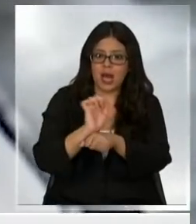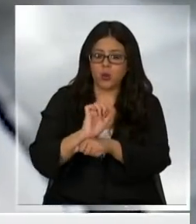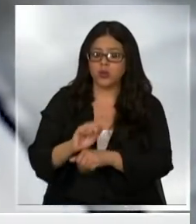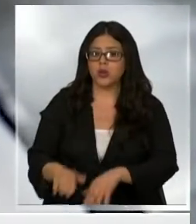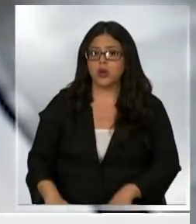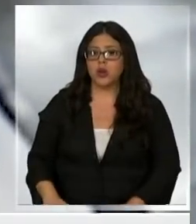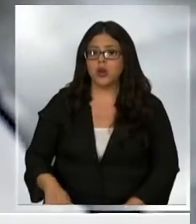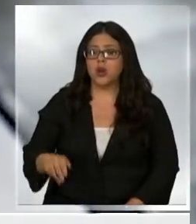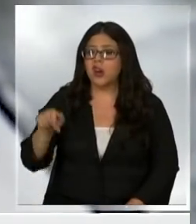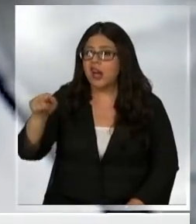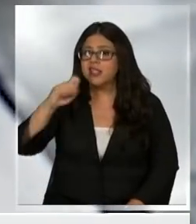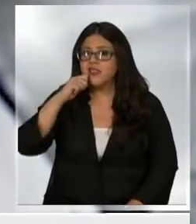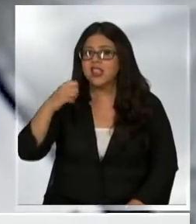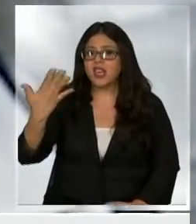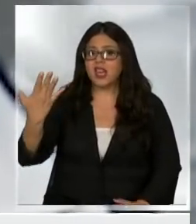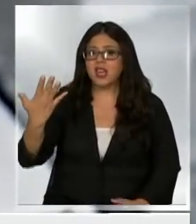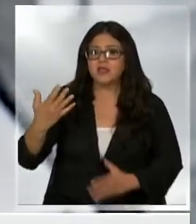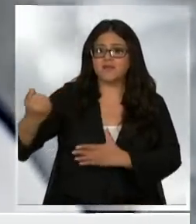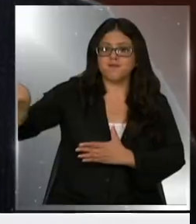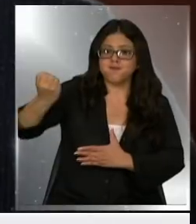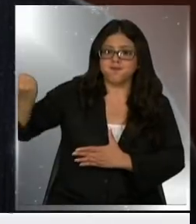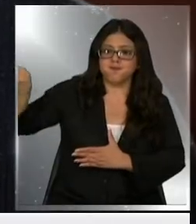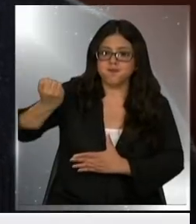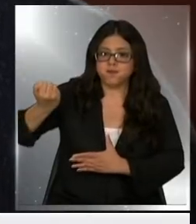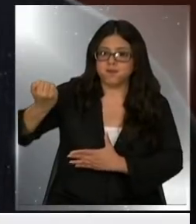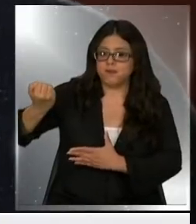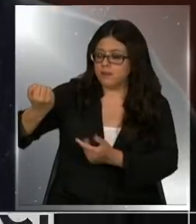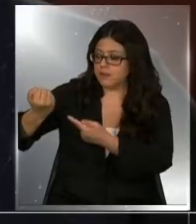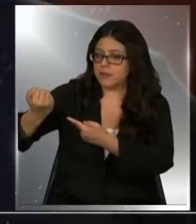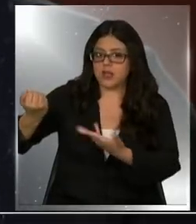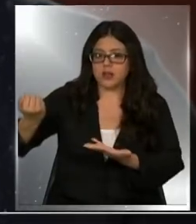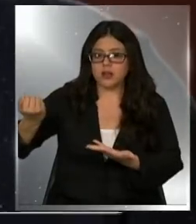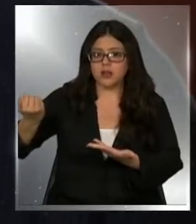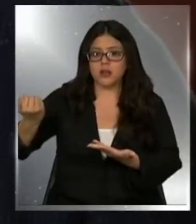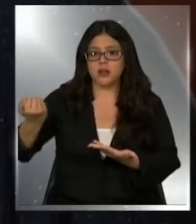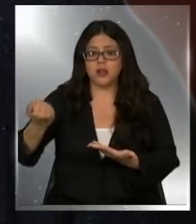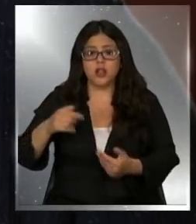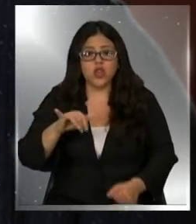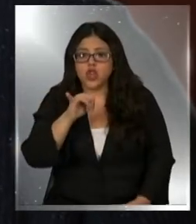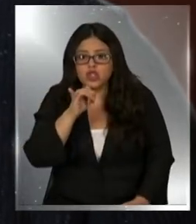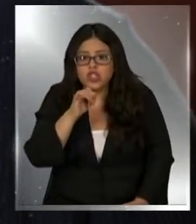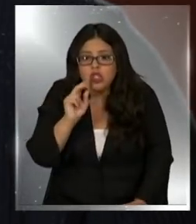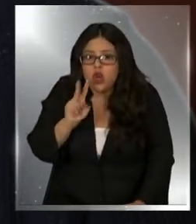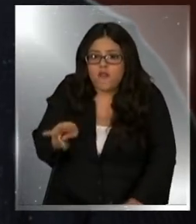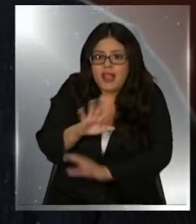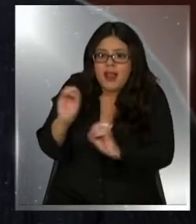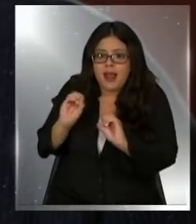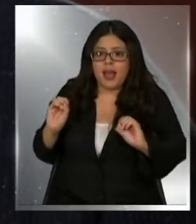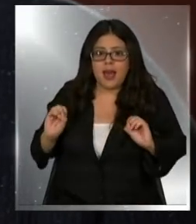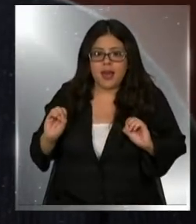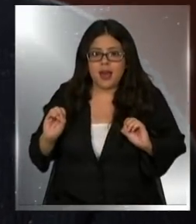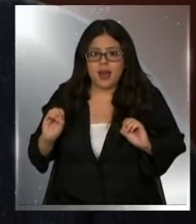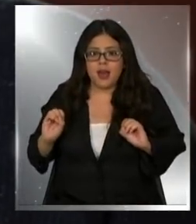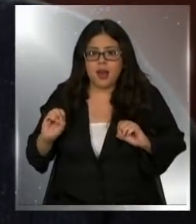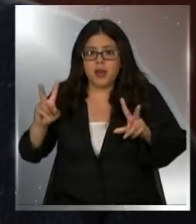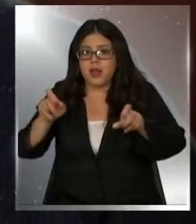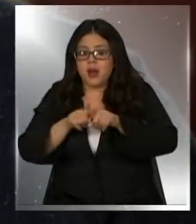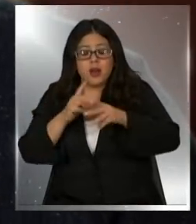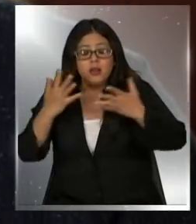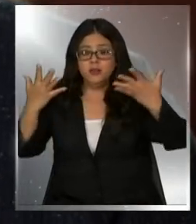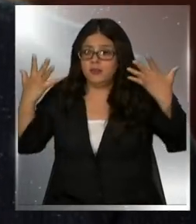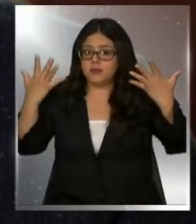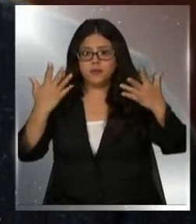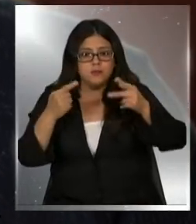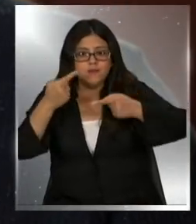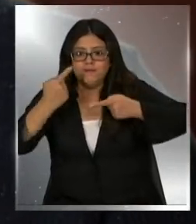el gesto técnico como que me iban a enterrar algo. Te mentiría si lo vi, porque entre la adrenalina y